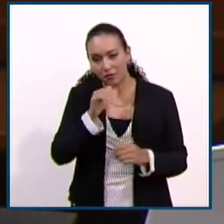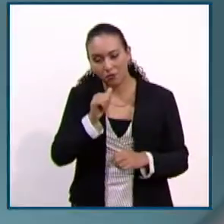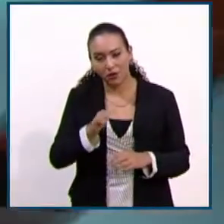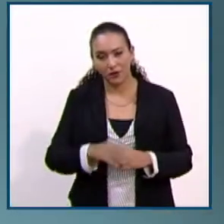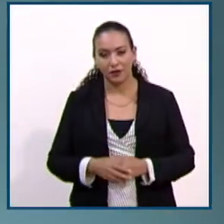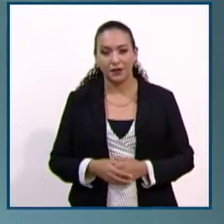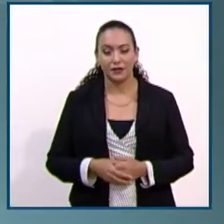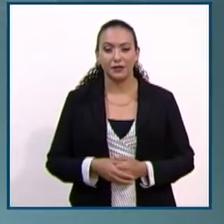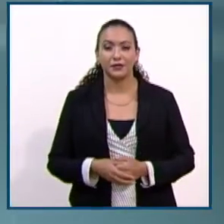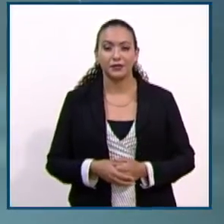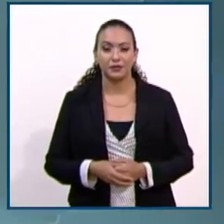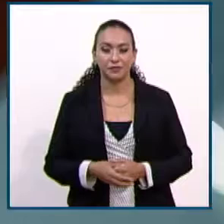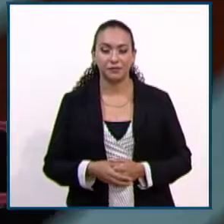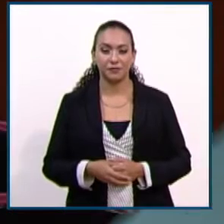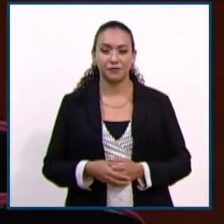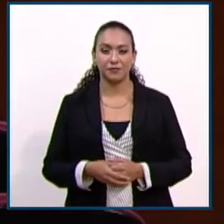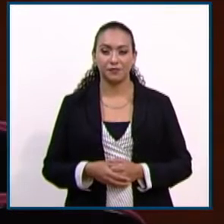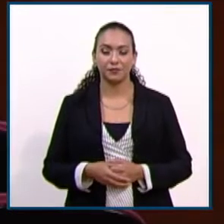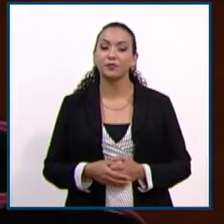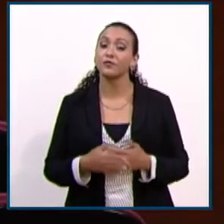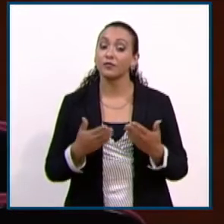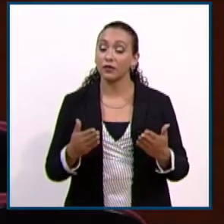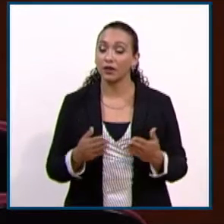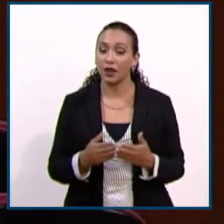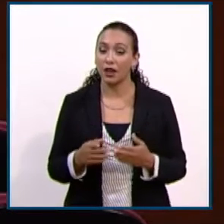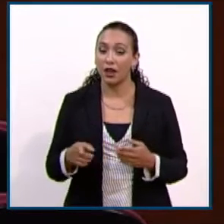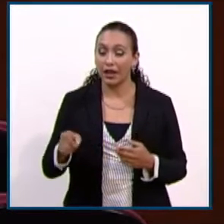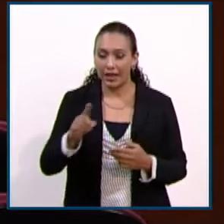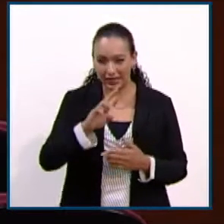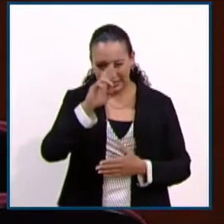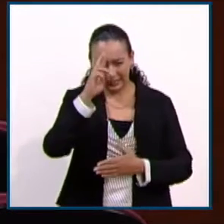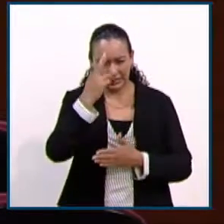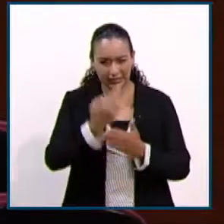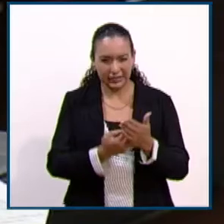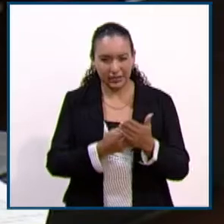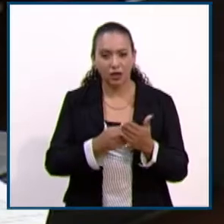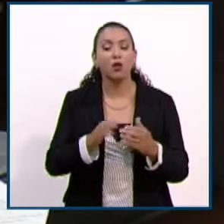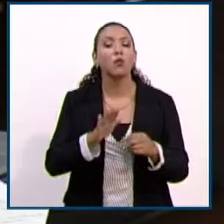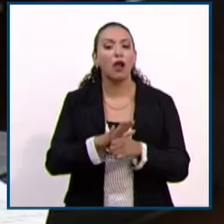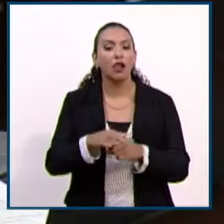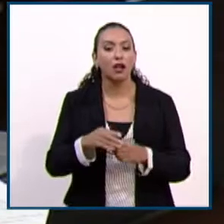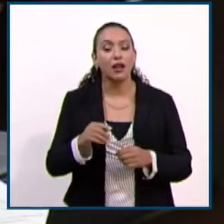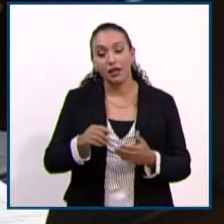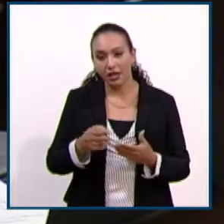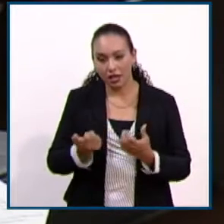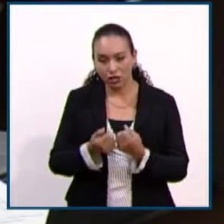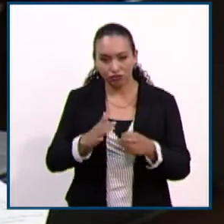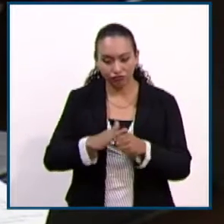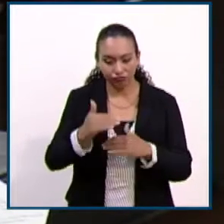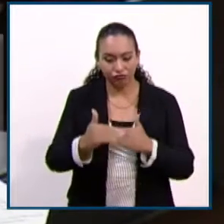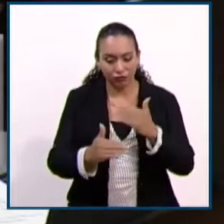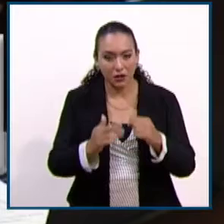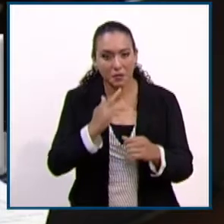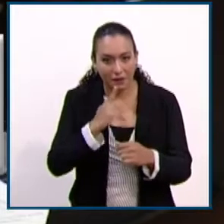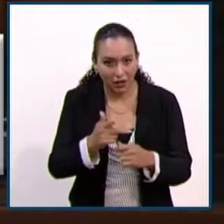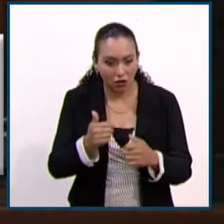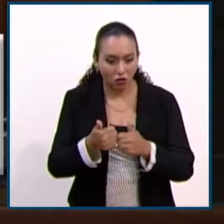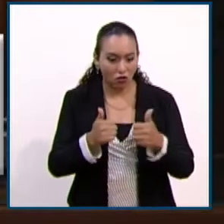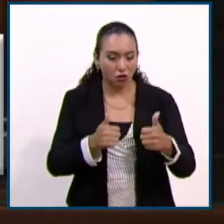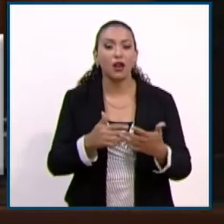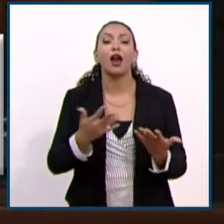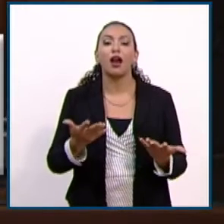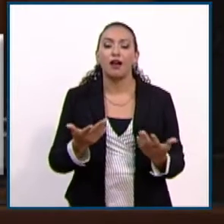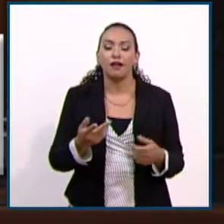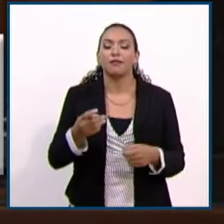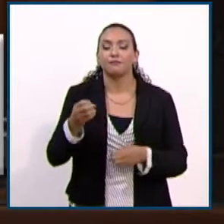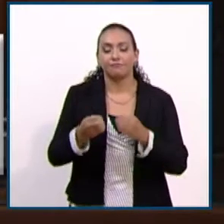afectación. Por violar los principios de irretroactividad, progresividad y el derecho a la seguridad social, el Pleno de la